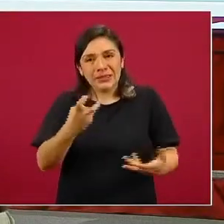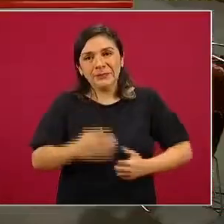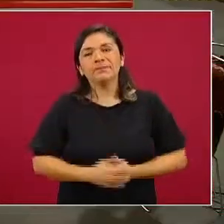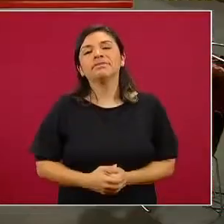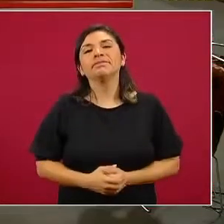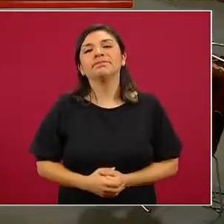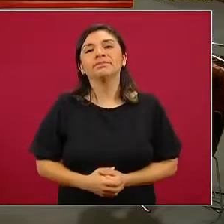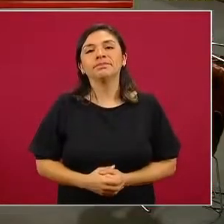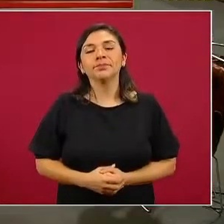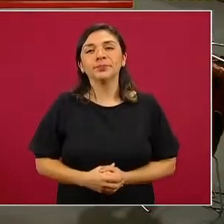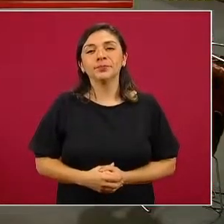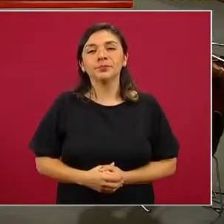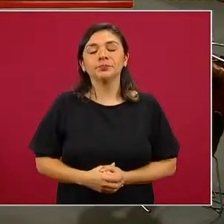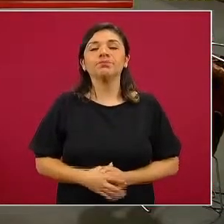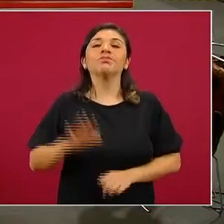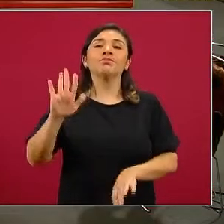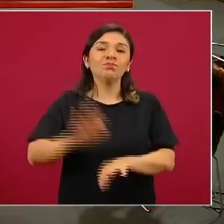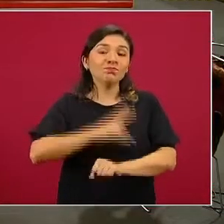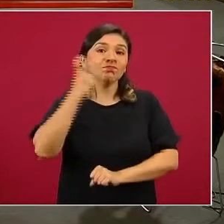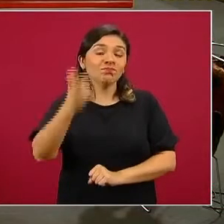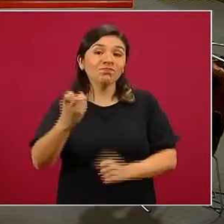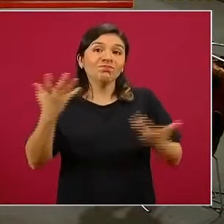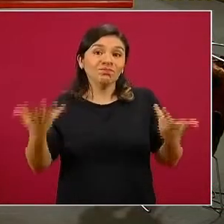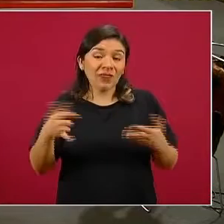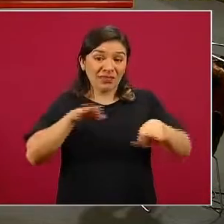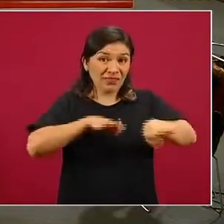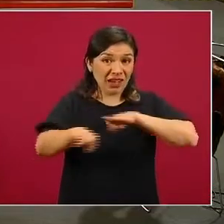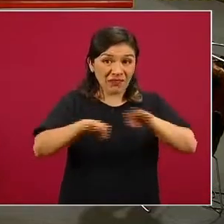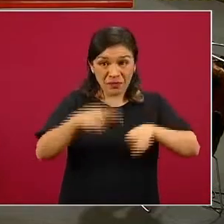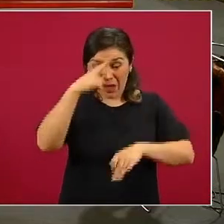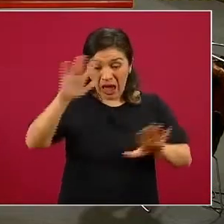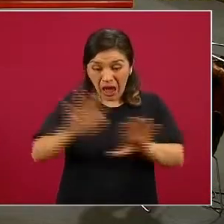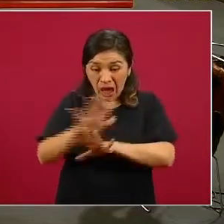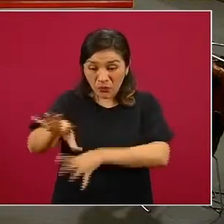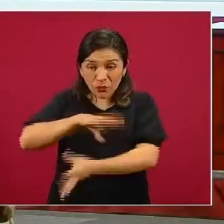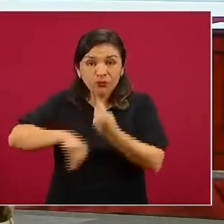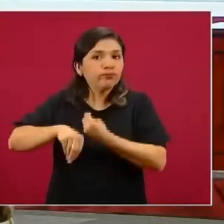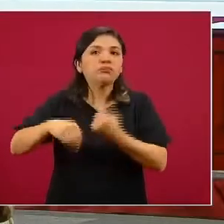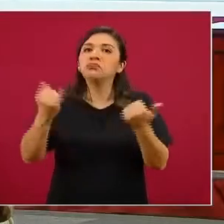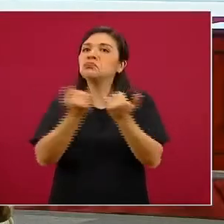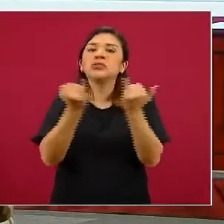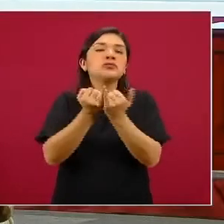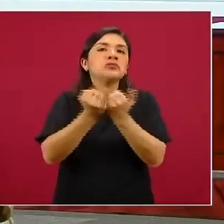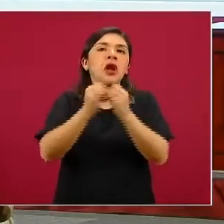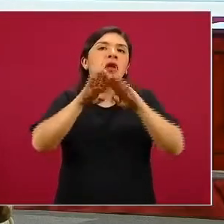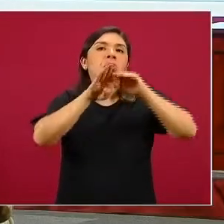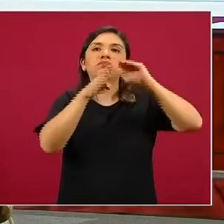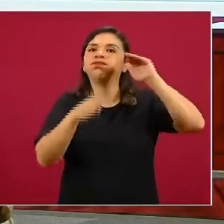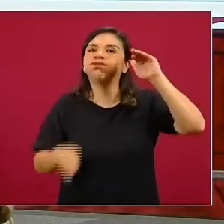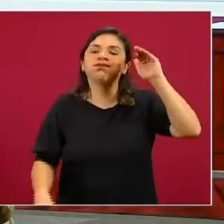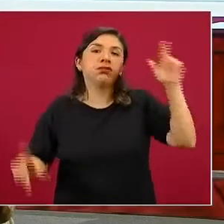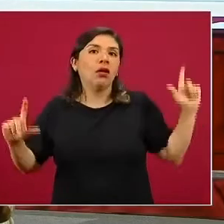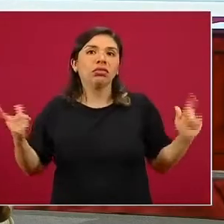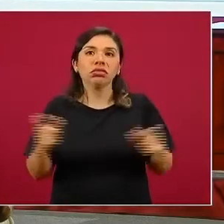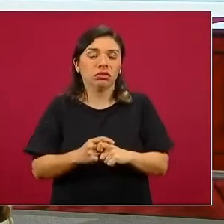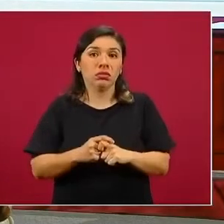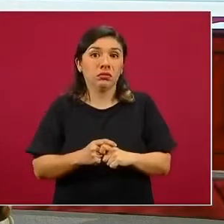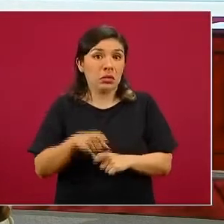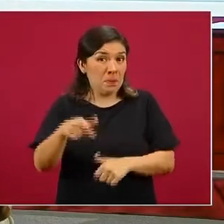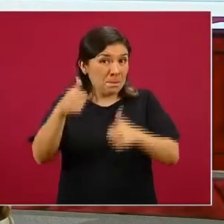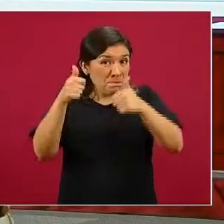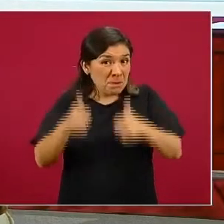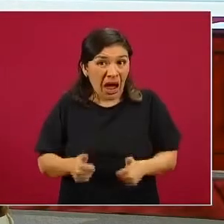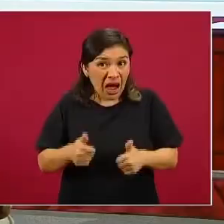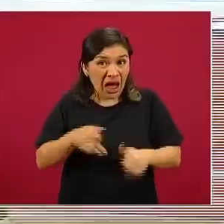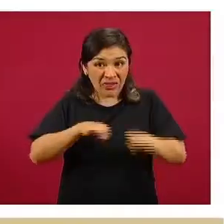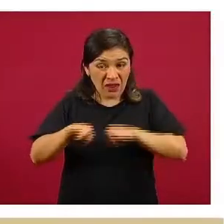favor. En consecuencia, pues los trasplantes también se cayeron. Y no es que se hayan detenido,